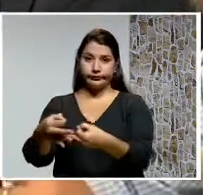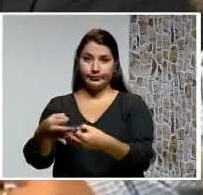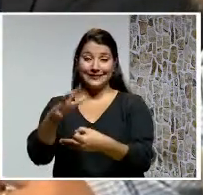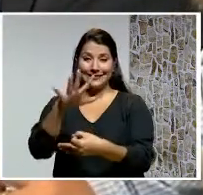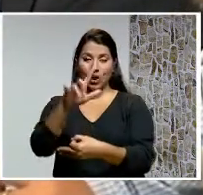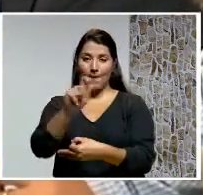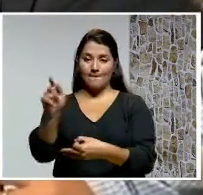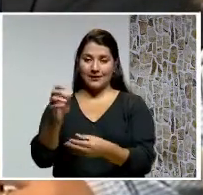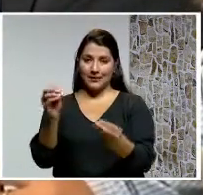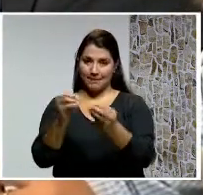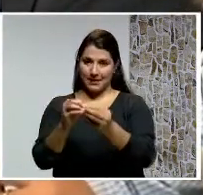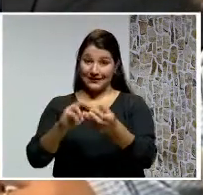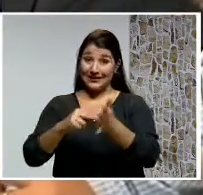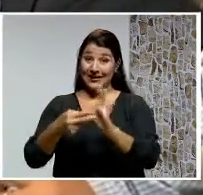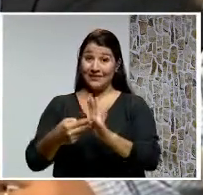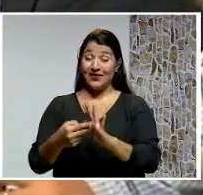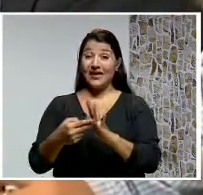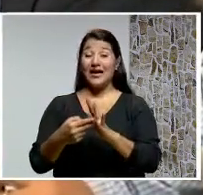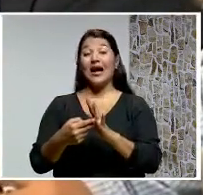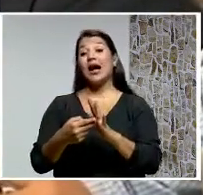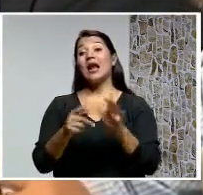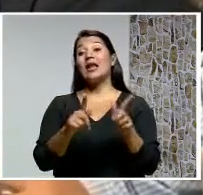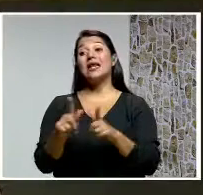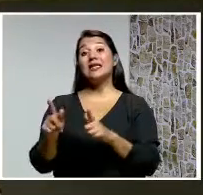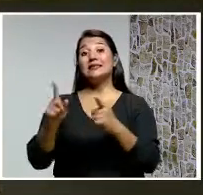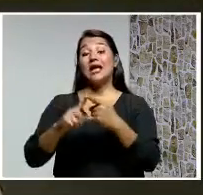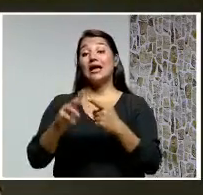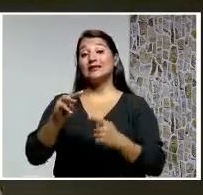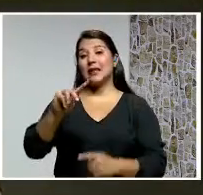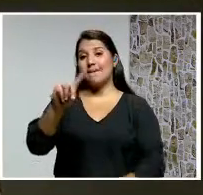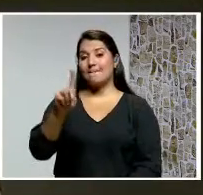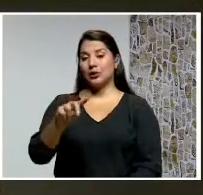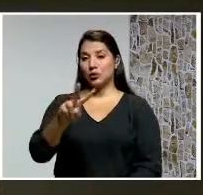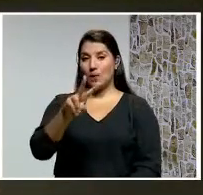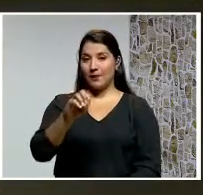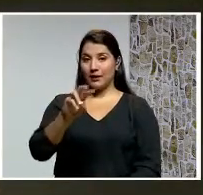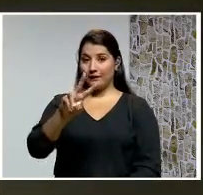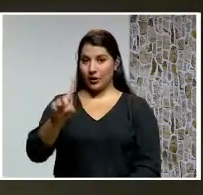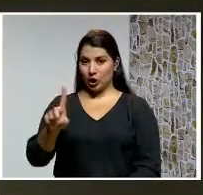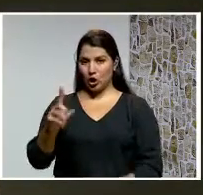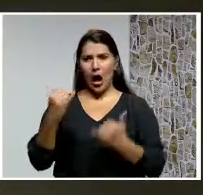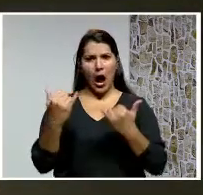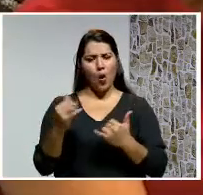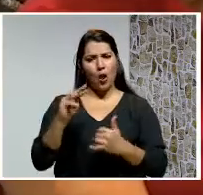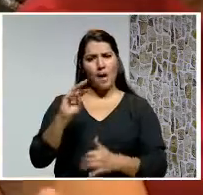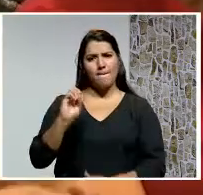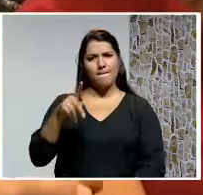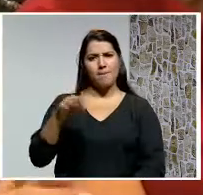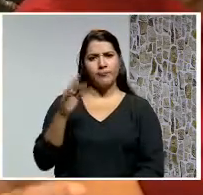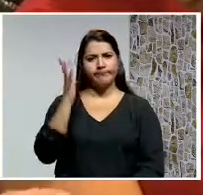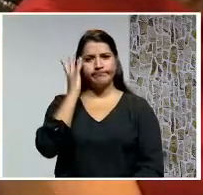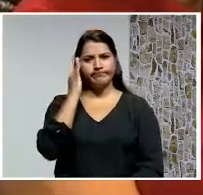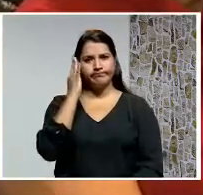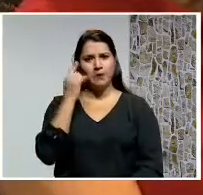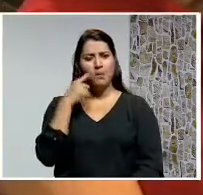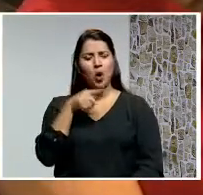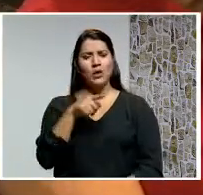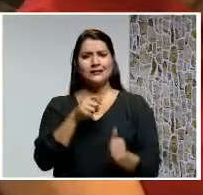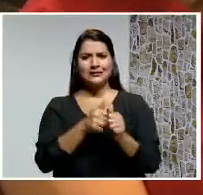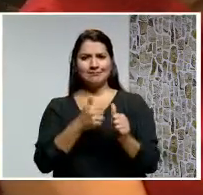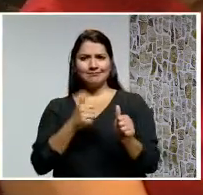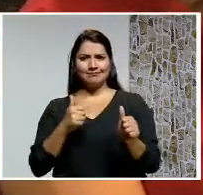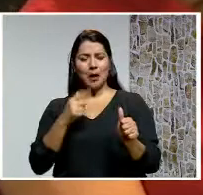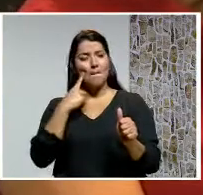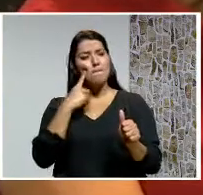más, es decir, que quedará pendiente para marzo del 2021. En el MOP están preocupados por el atraso en esta carretera, por